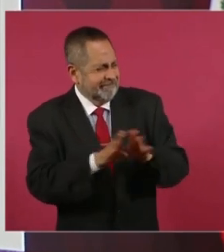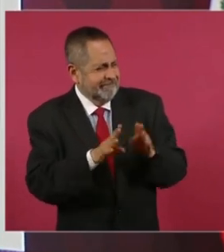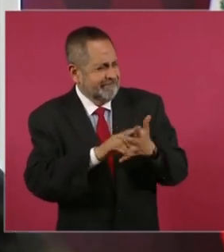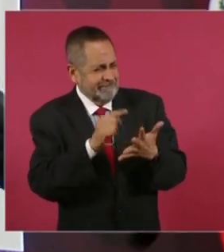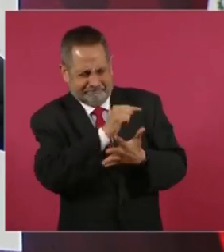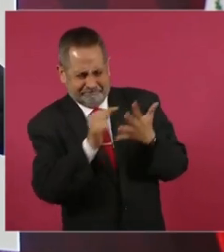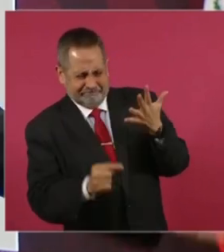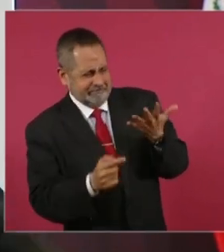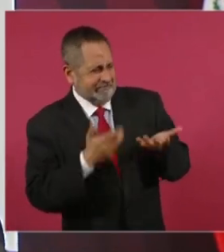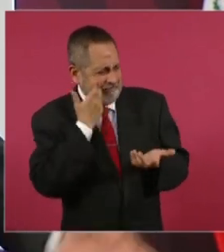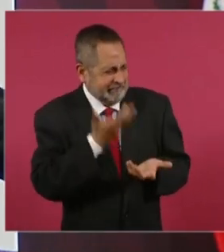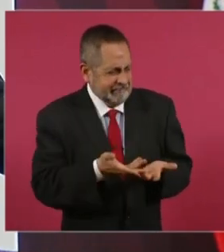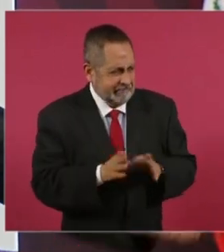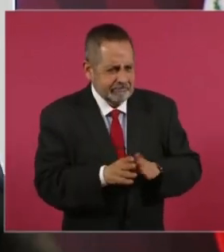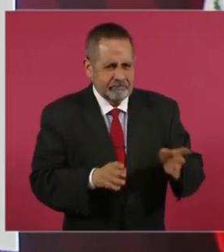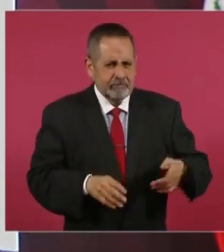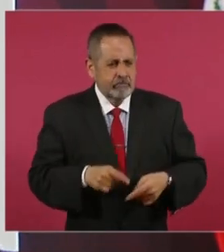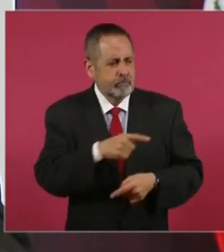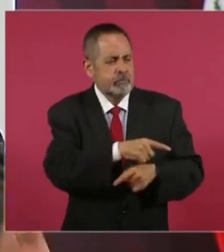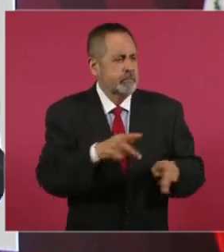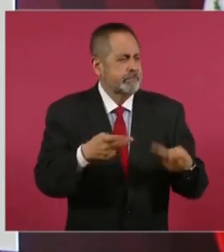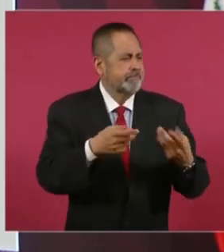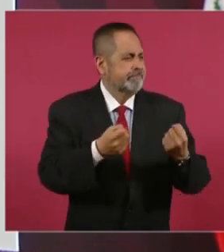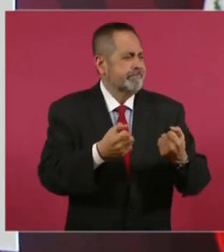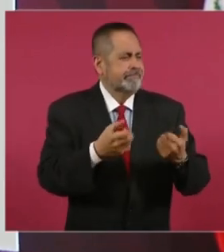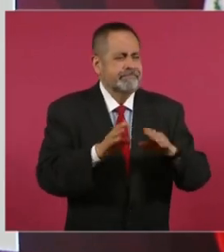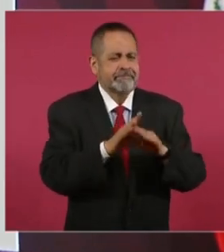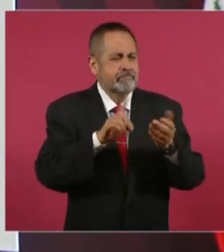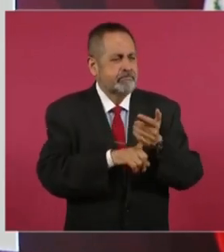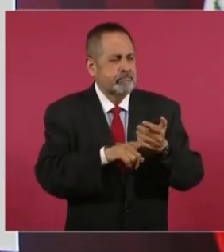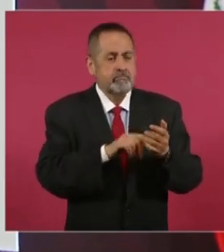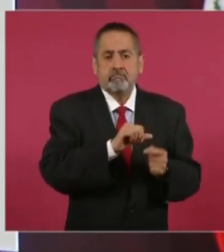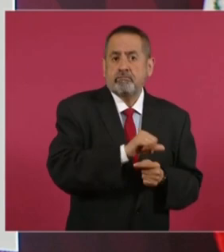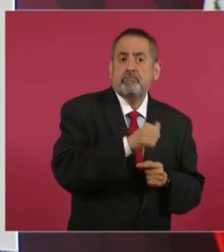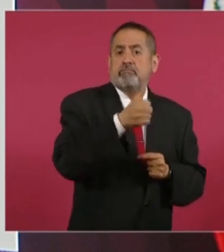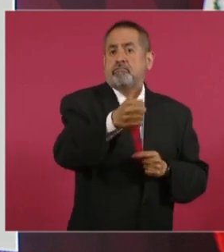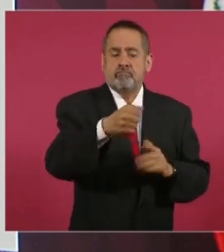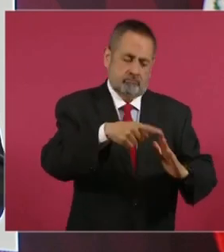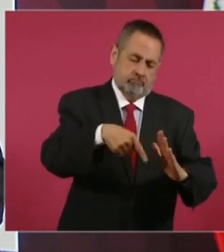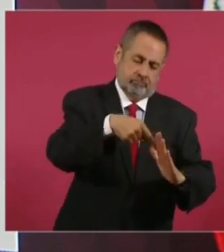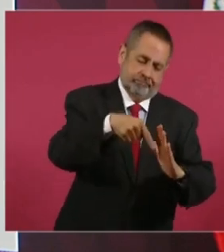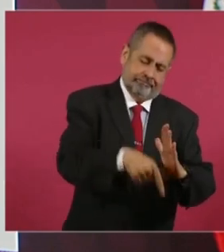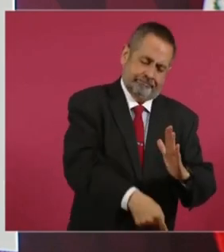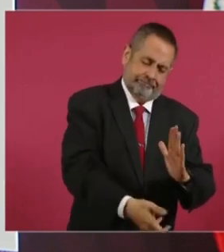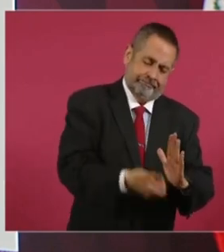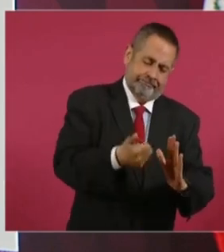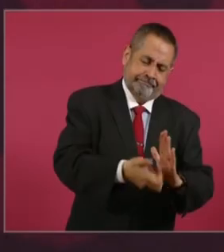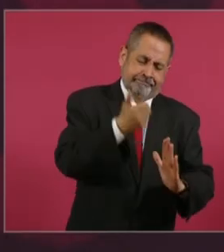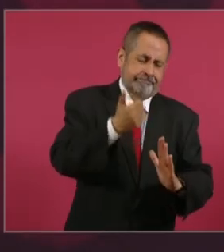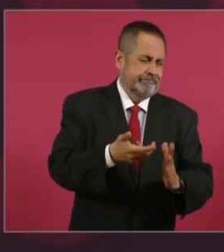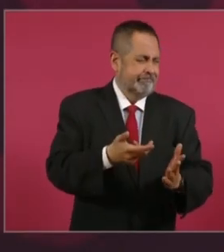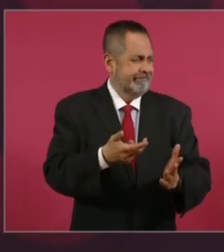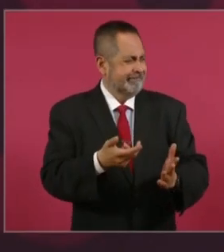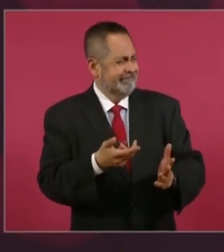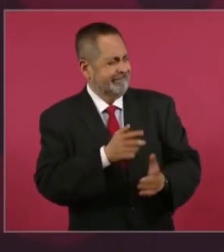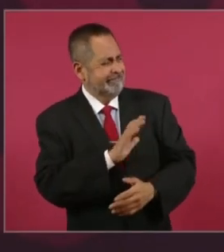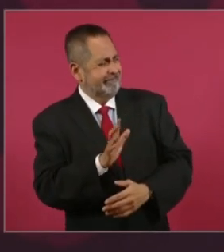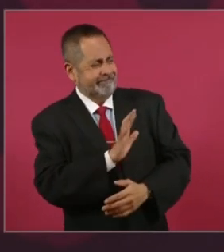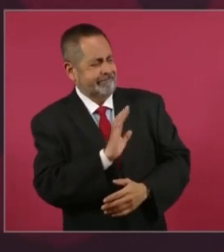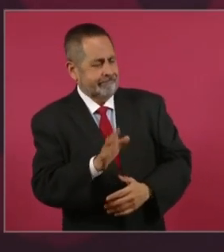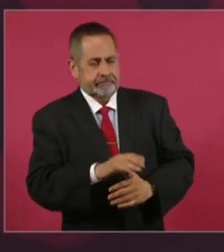eres lechero, ¿cómo vas a meterte a perforar pozos? No, no, no,